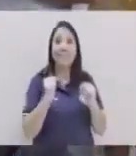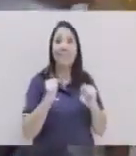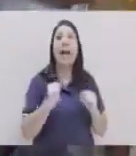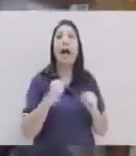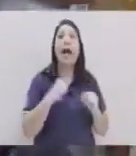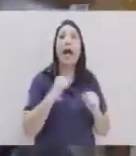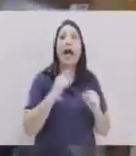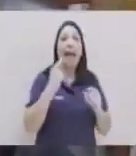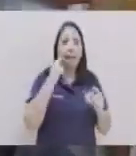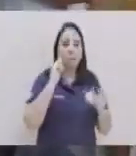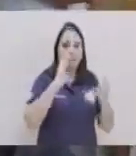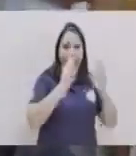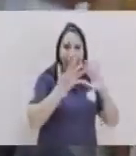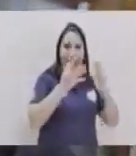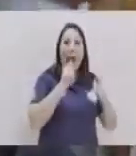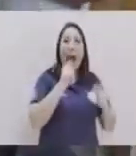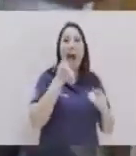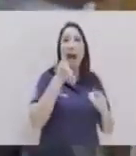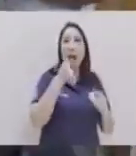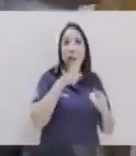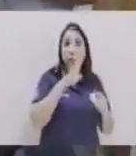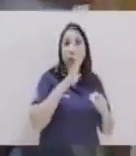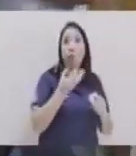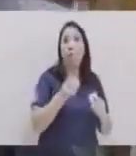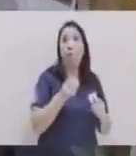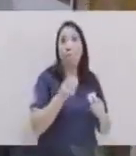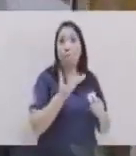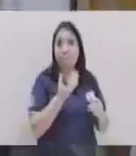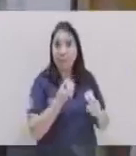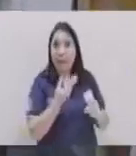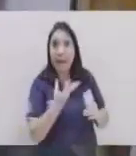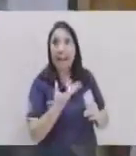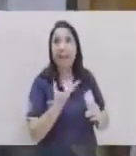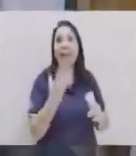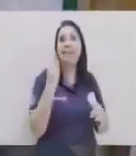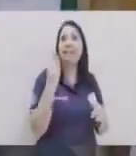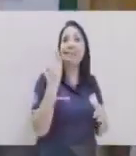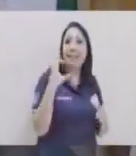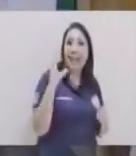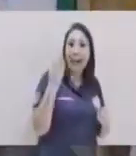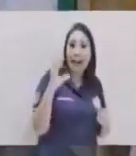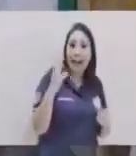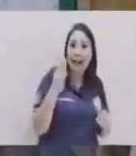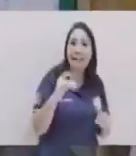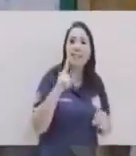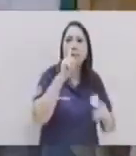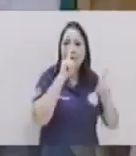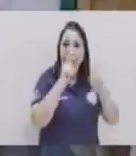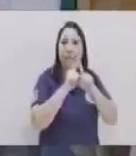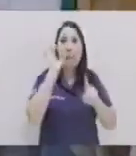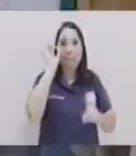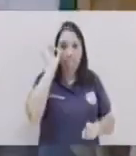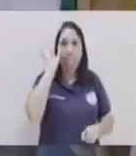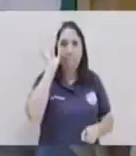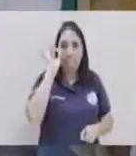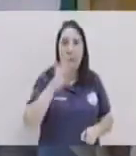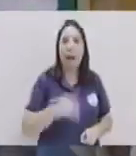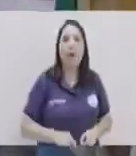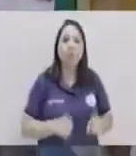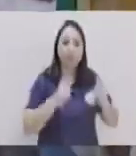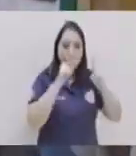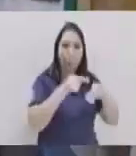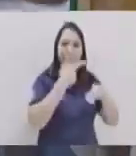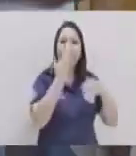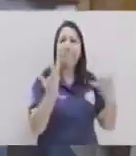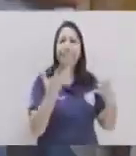están asociados al color azul, al verde, al celeste, y también utilizamos el blanco. Vamos a